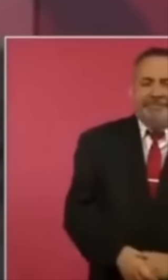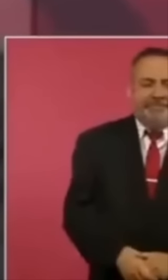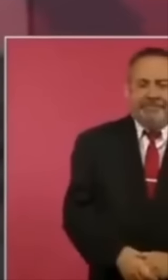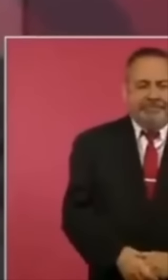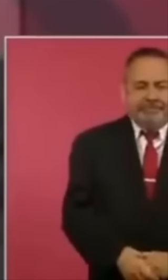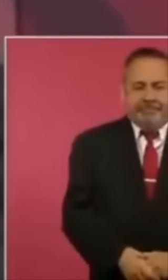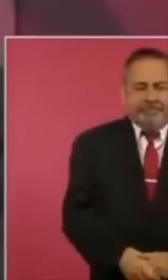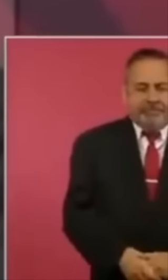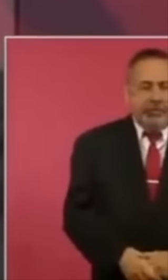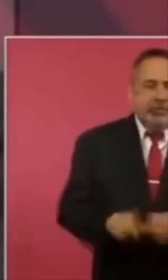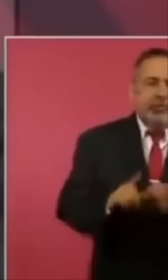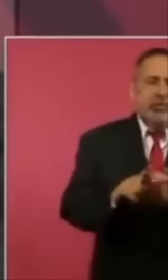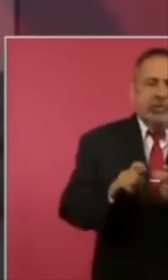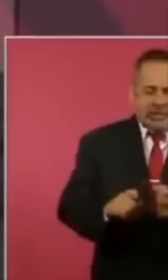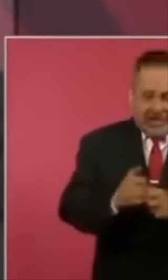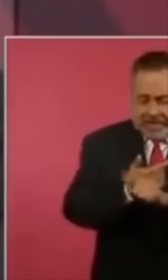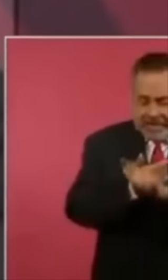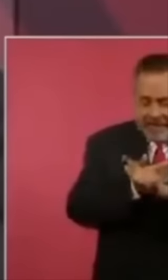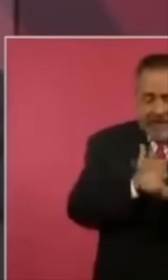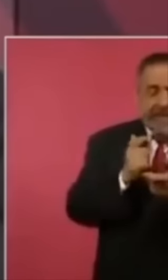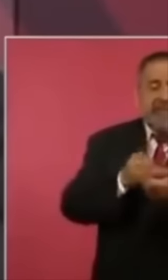Y las libertades,